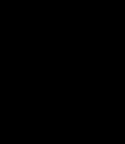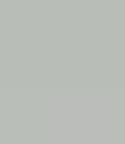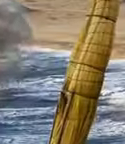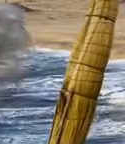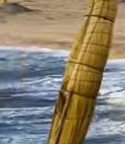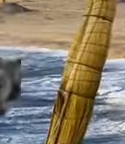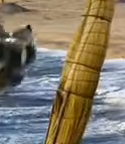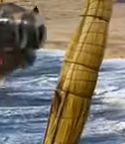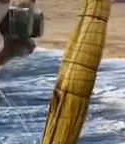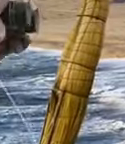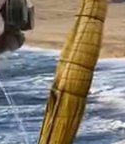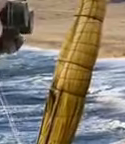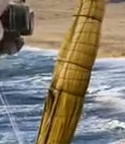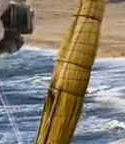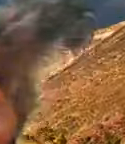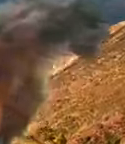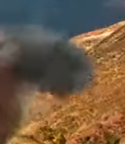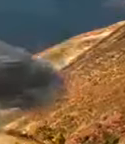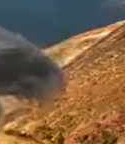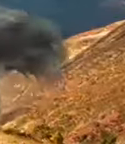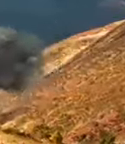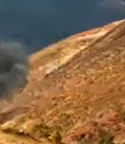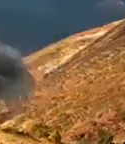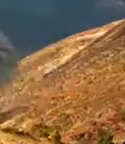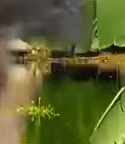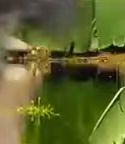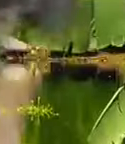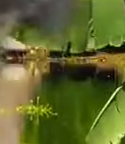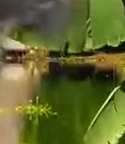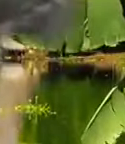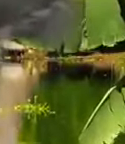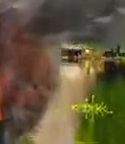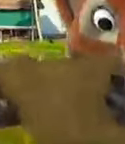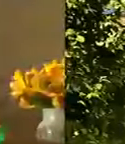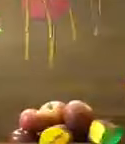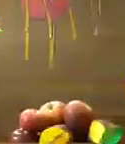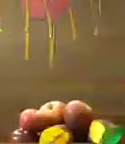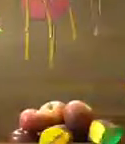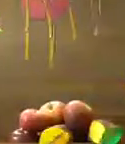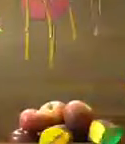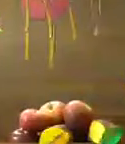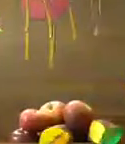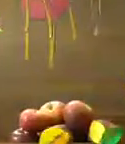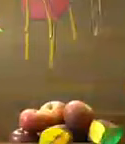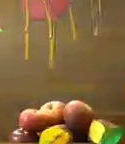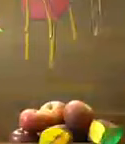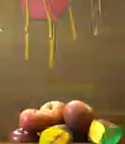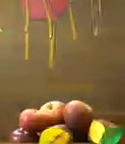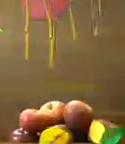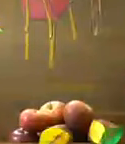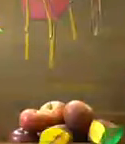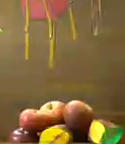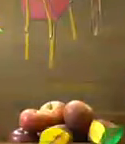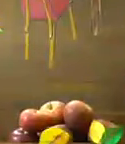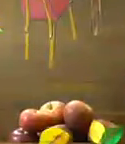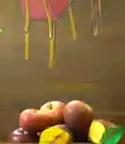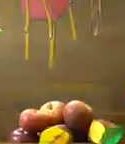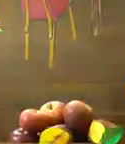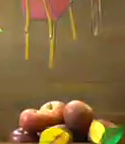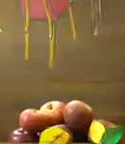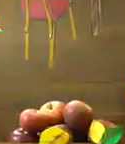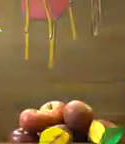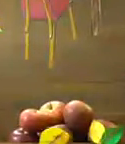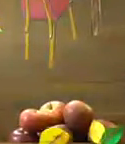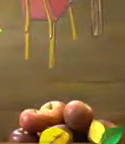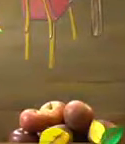¿Qué pasa el siguiente? ¿Entusiasta? Decidido. Me gusta. ¿Cómo te llamas, zorrito? ¡Chasqui!